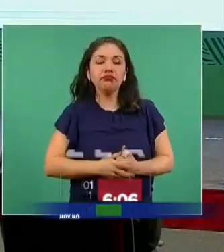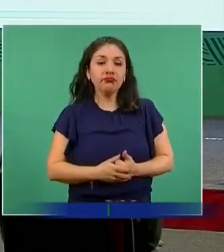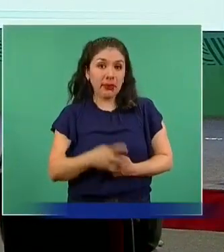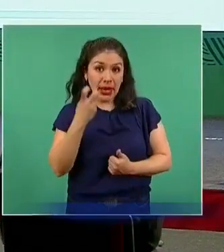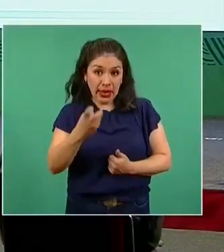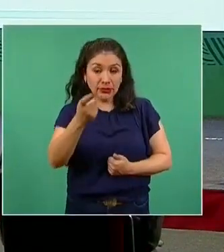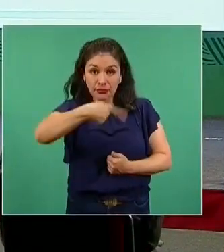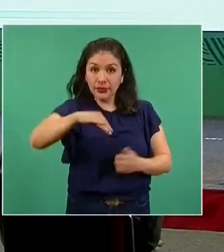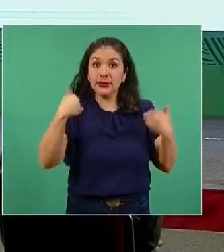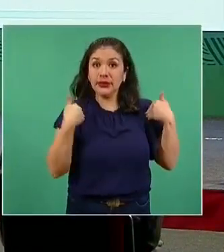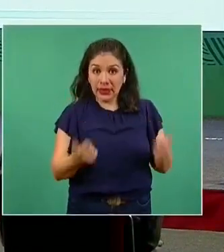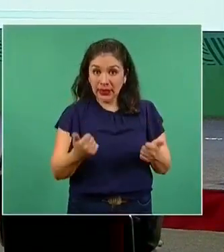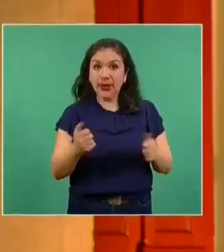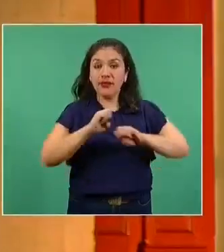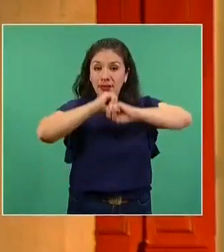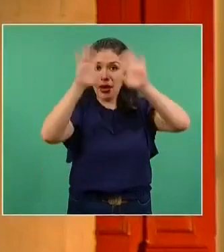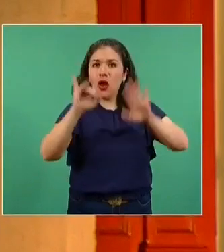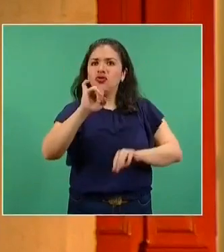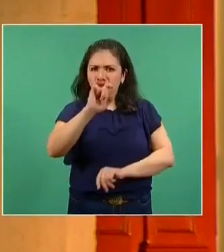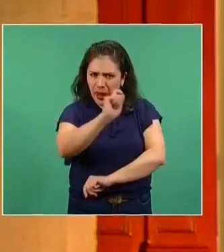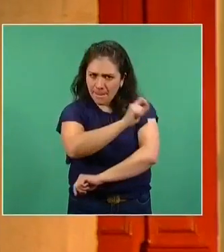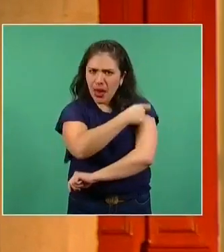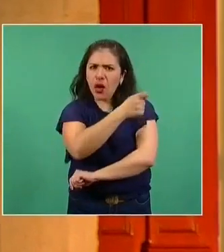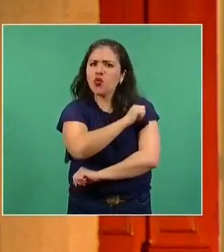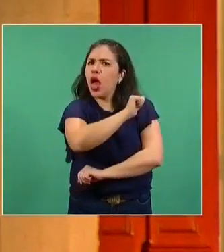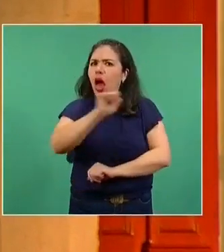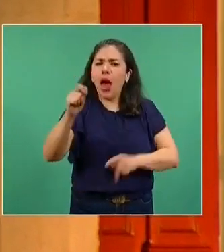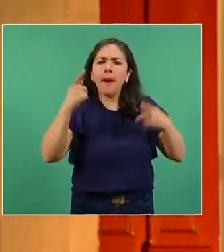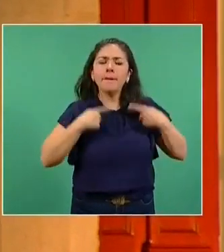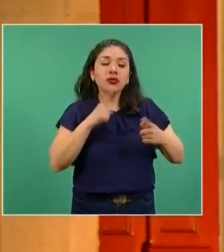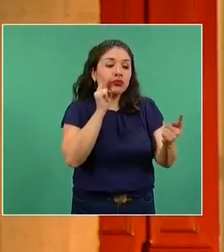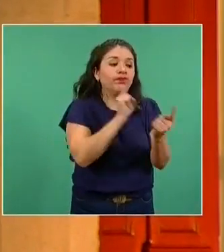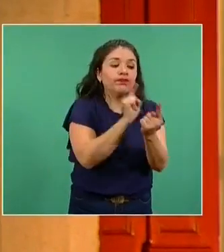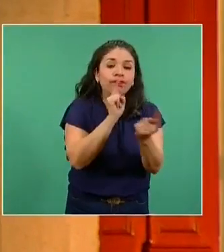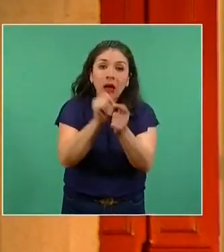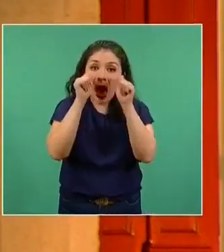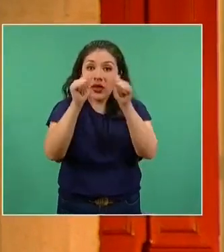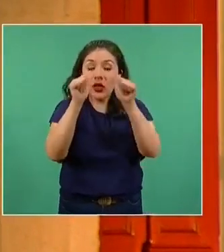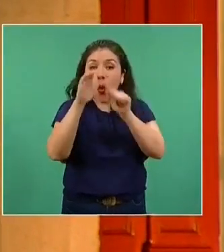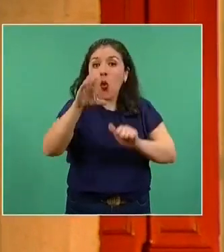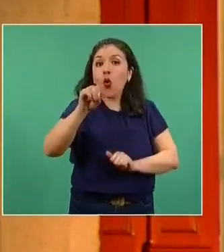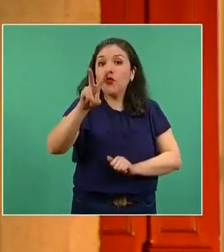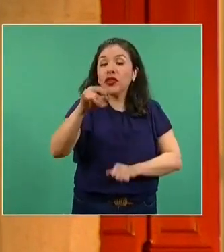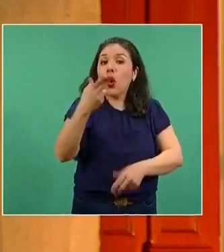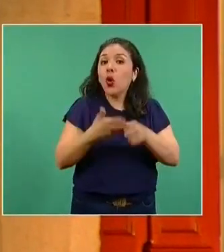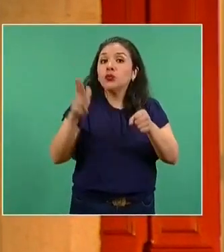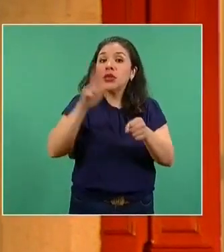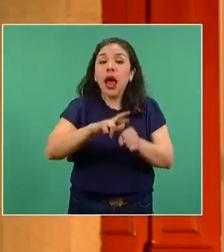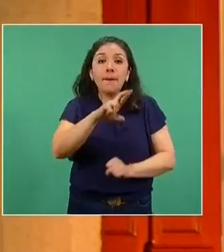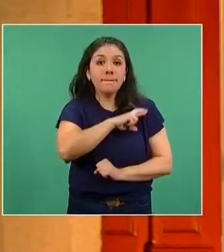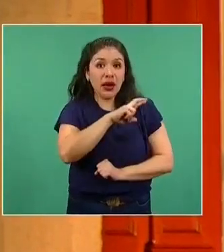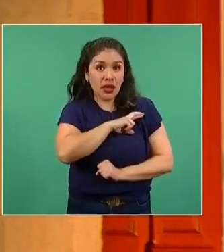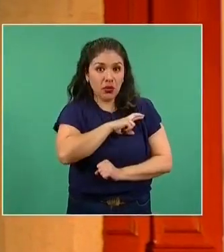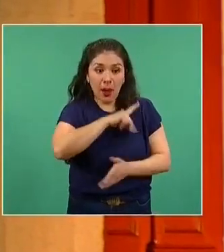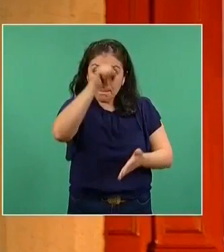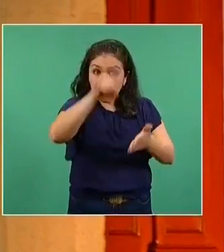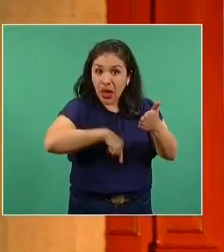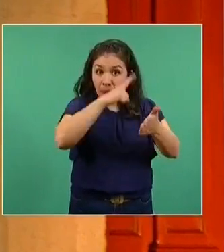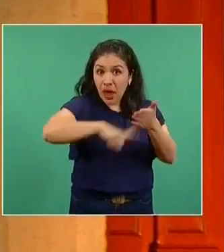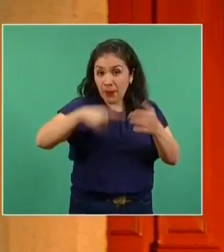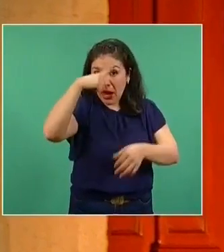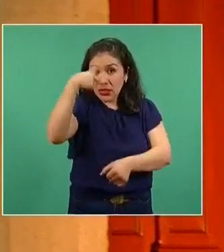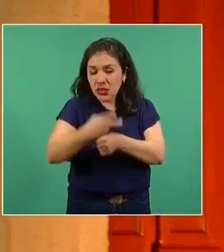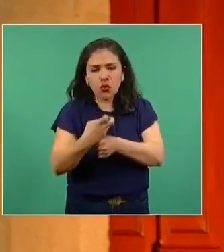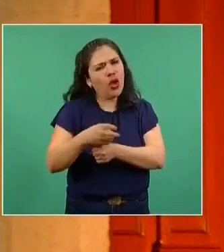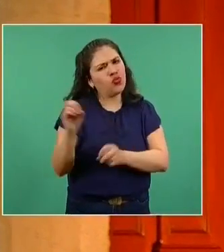que quede claro se vacuna a personal hobbit de los hospitales privados no hay cancelación alguna de la segunda dosis